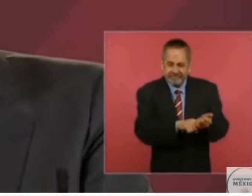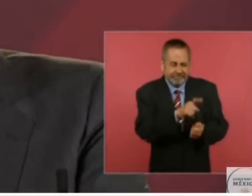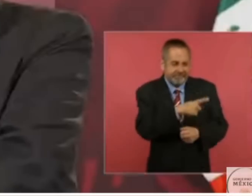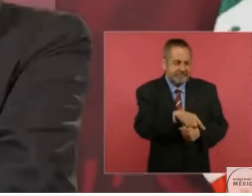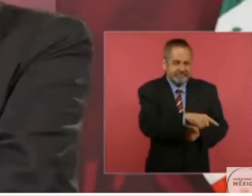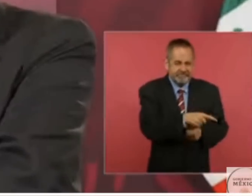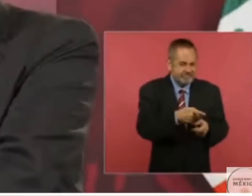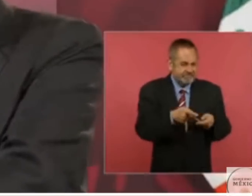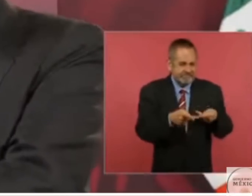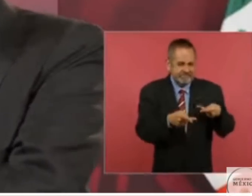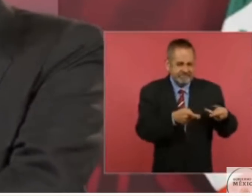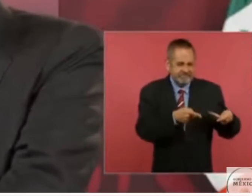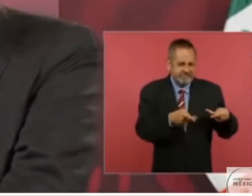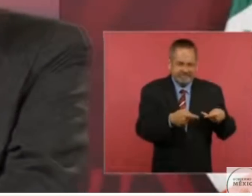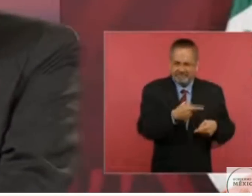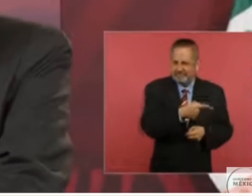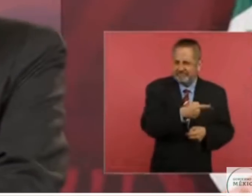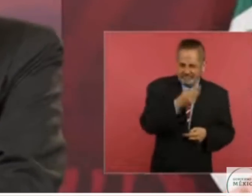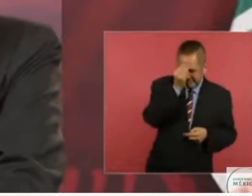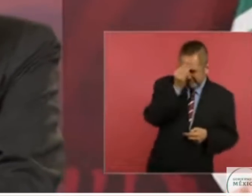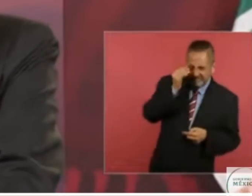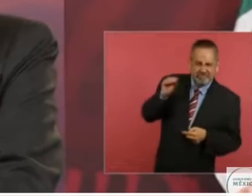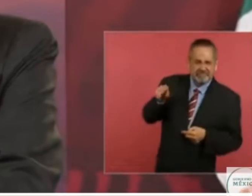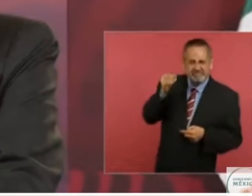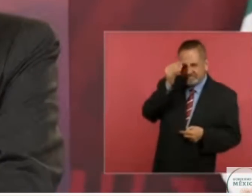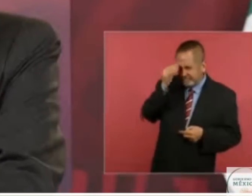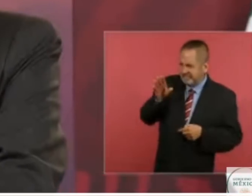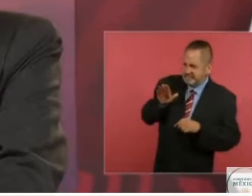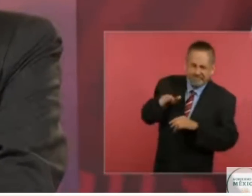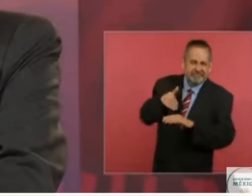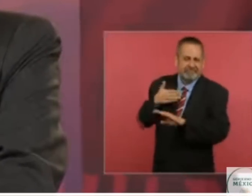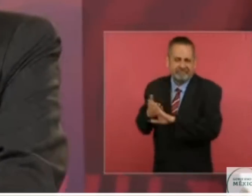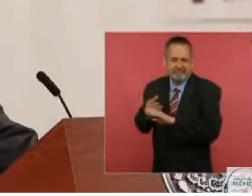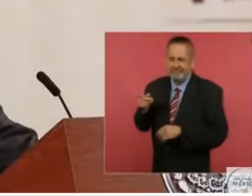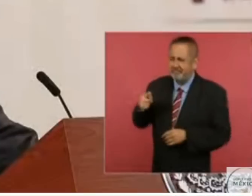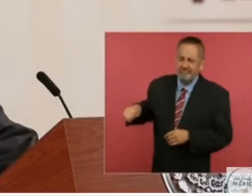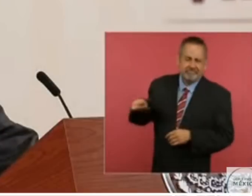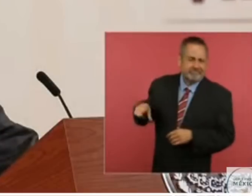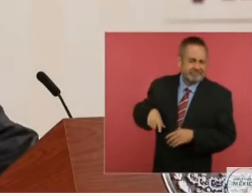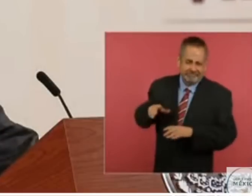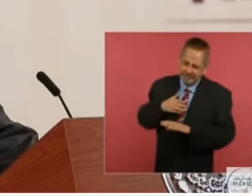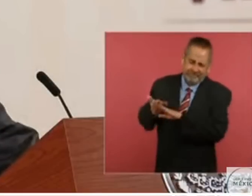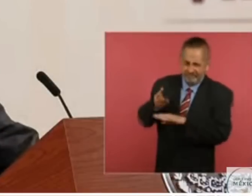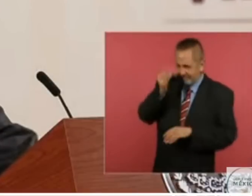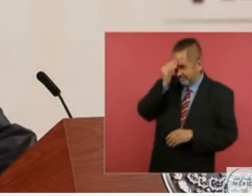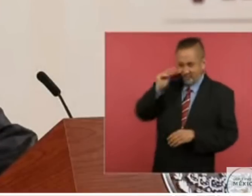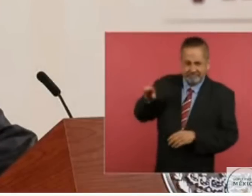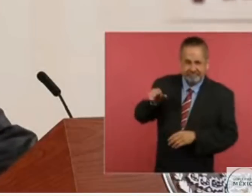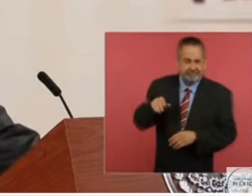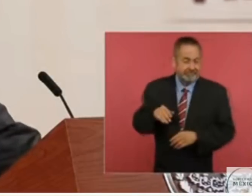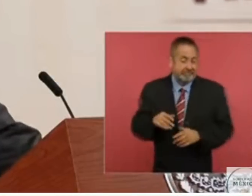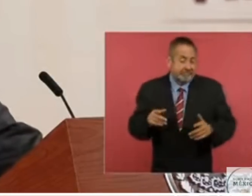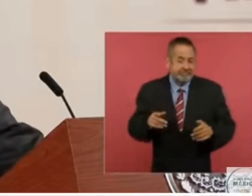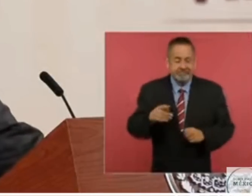es para socavar al gobierno, pensando que así van a